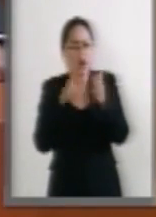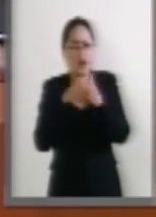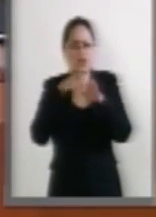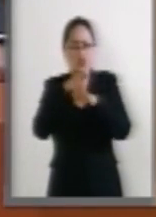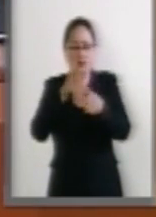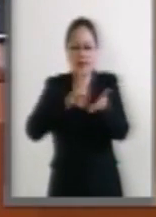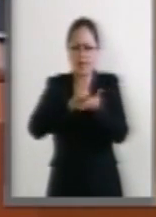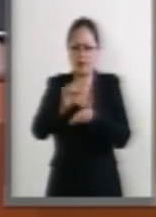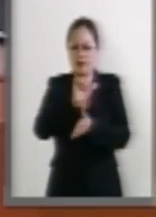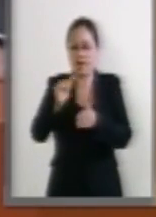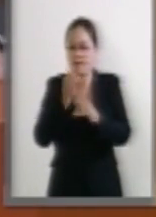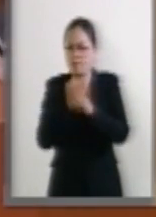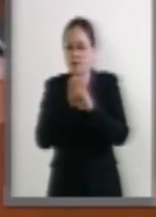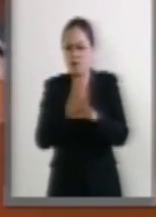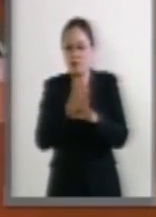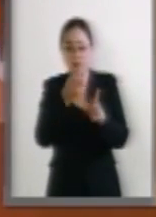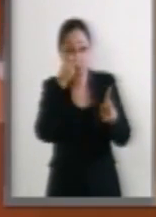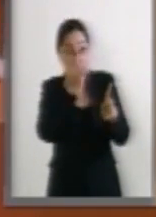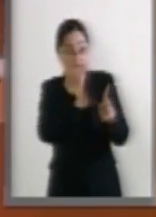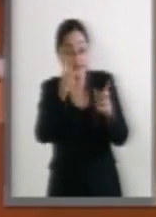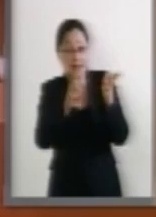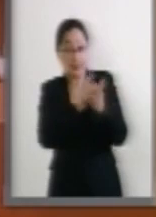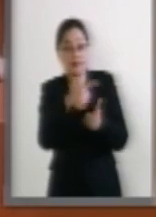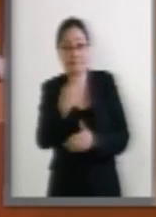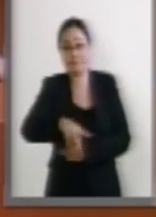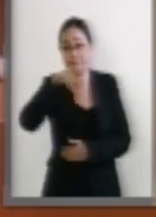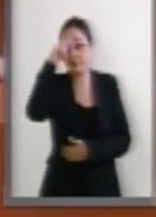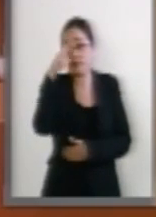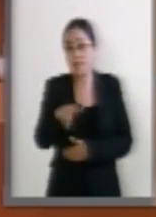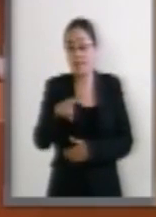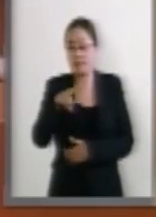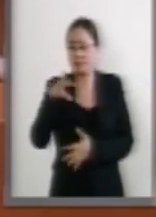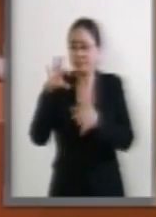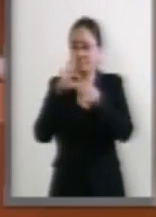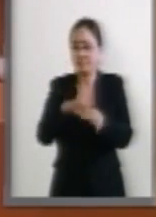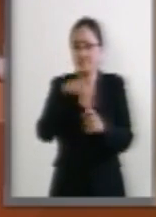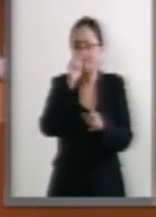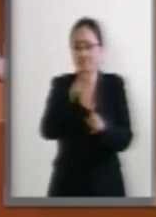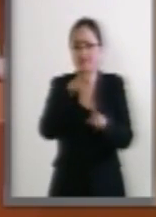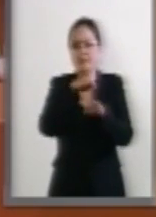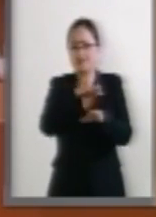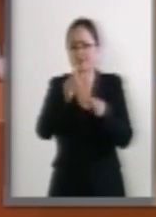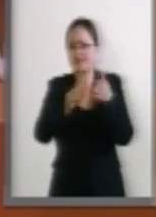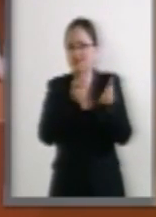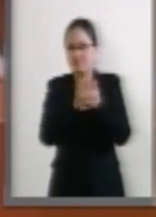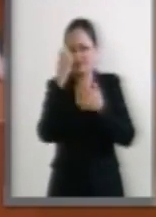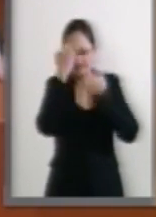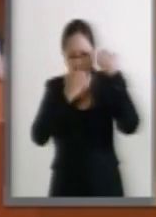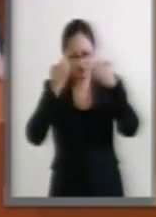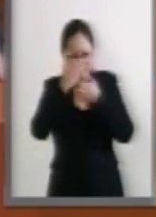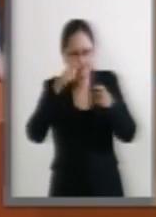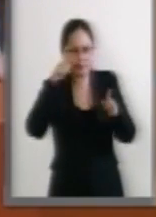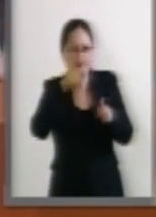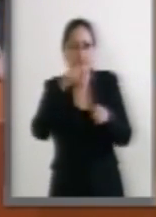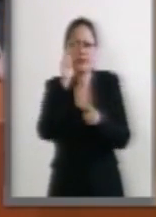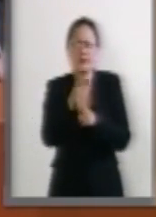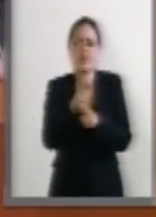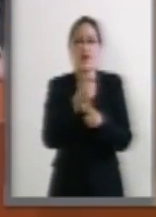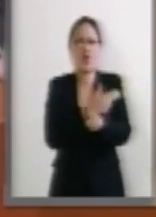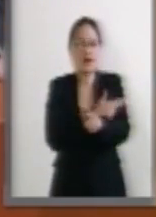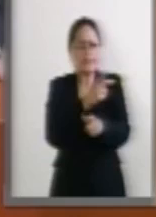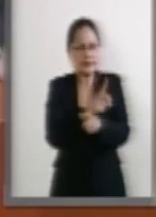a la información que evalúa el marco jurídico general en materia de transparencia